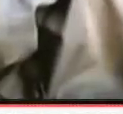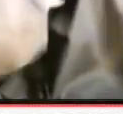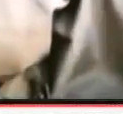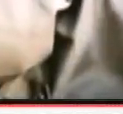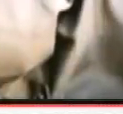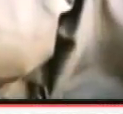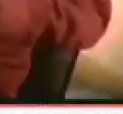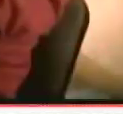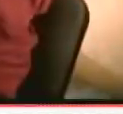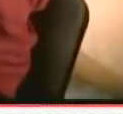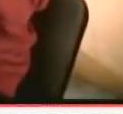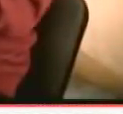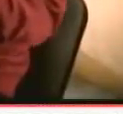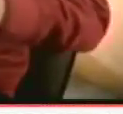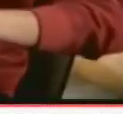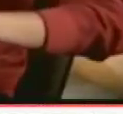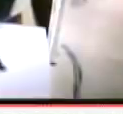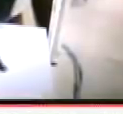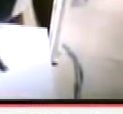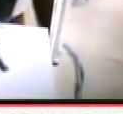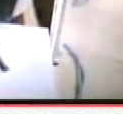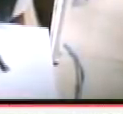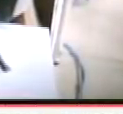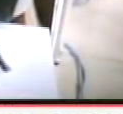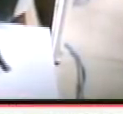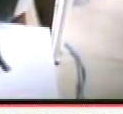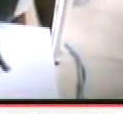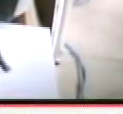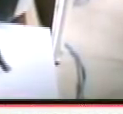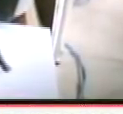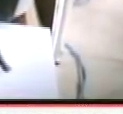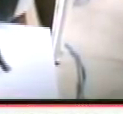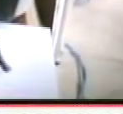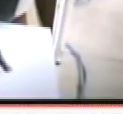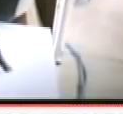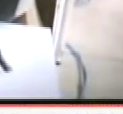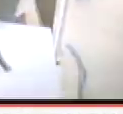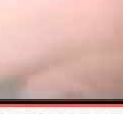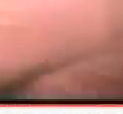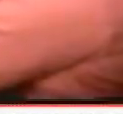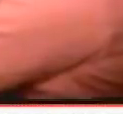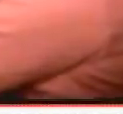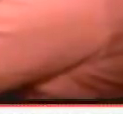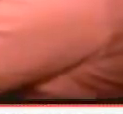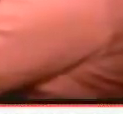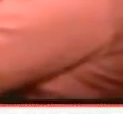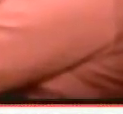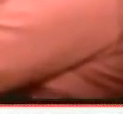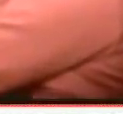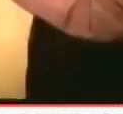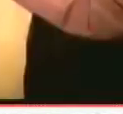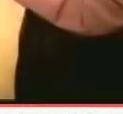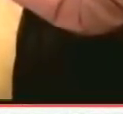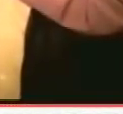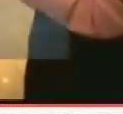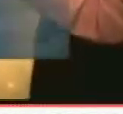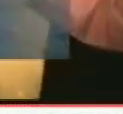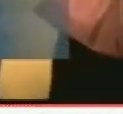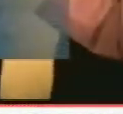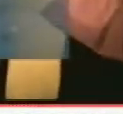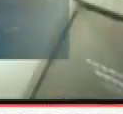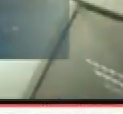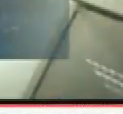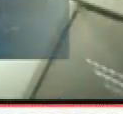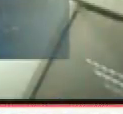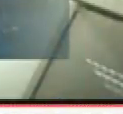ni privado, de tal manera que también esos pobladores tengan acceso a los servicios de la banca nacional. Asimismo, el esfuerzo, la